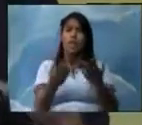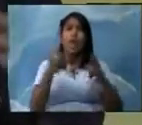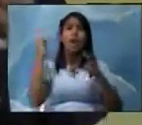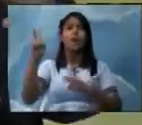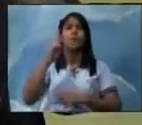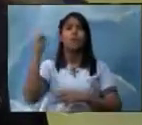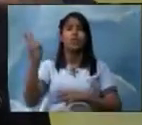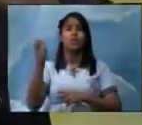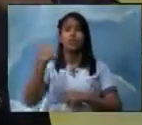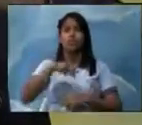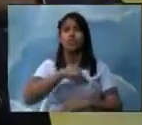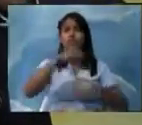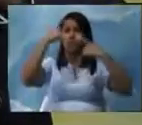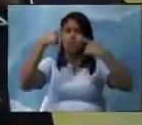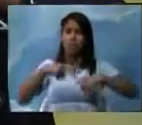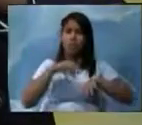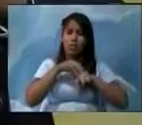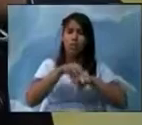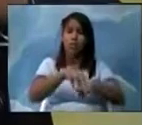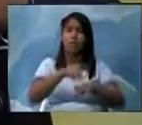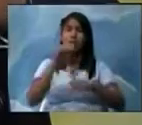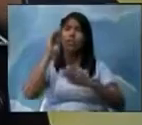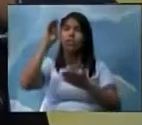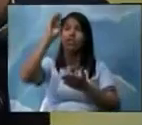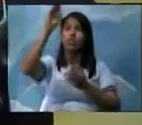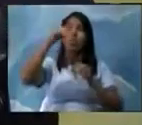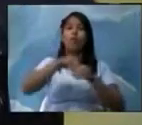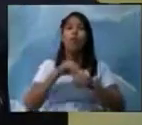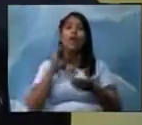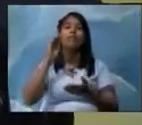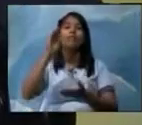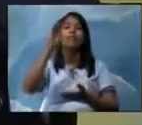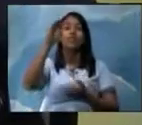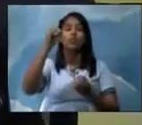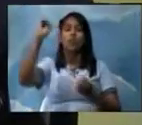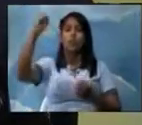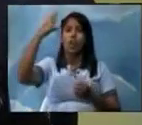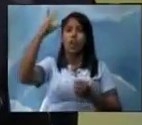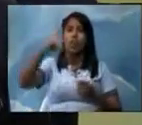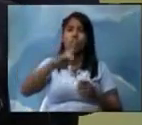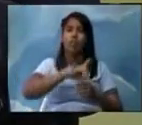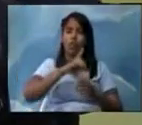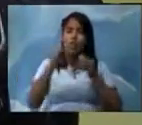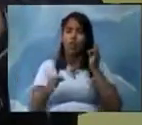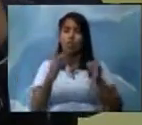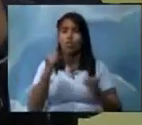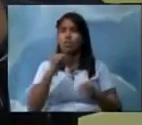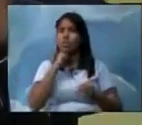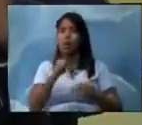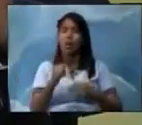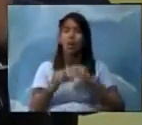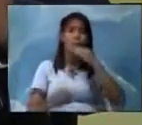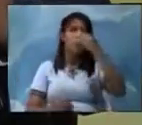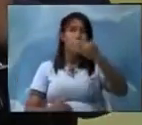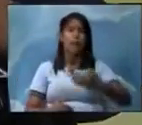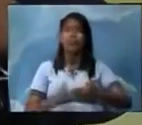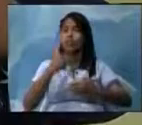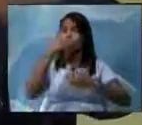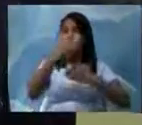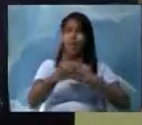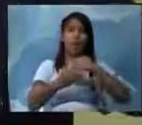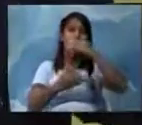victoria Nosotros somos vado de triunfo en triunfo la luz de los justos es como la luz de la Aurora que va en